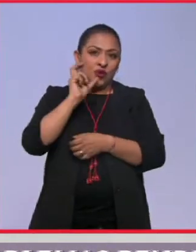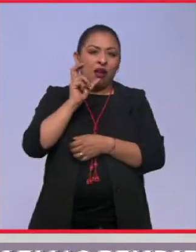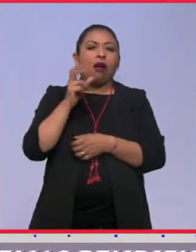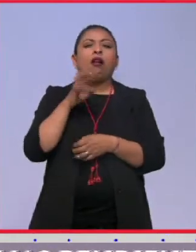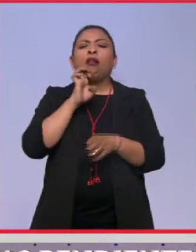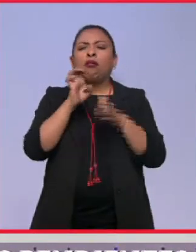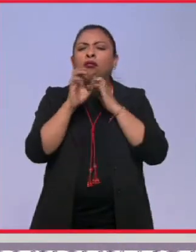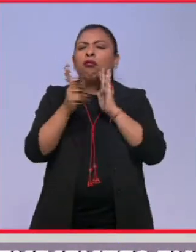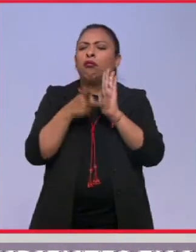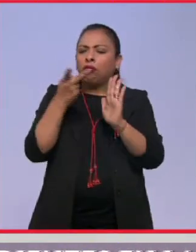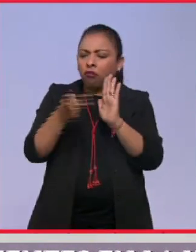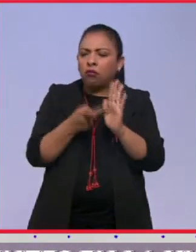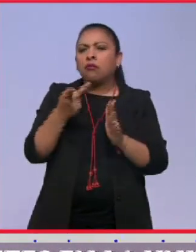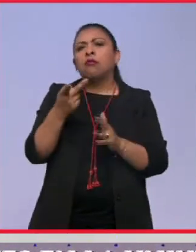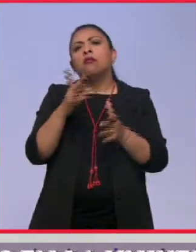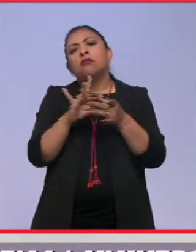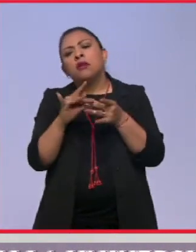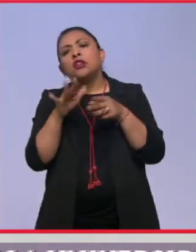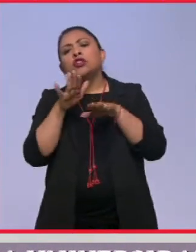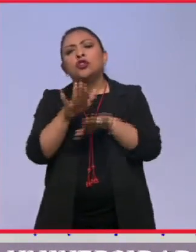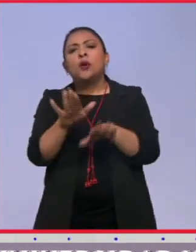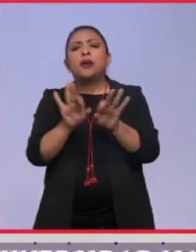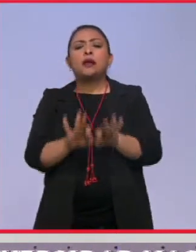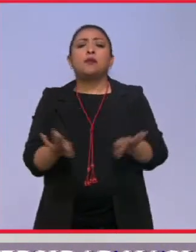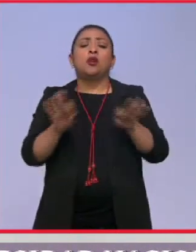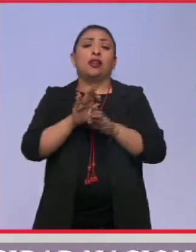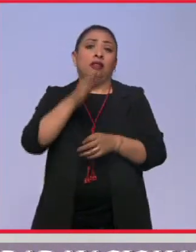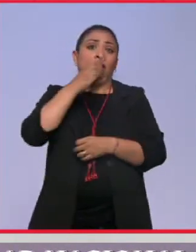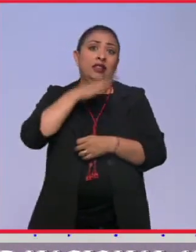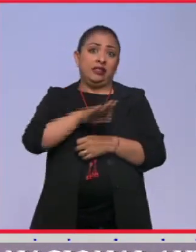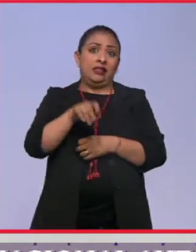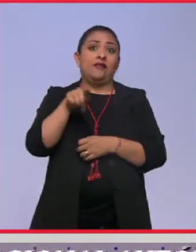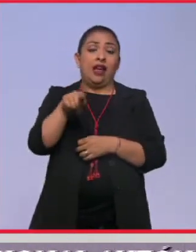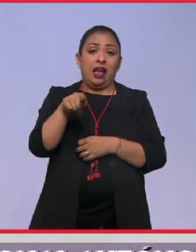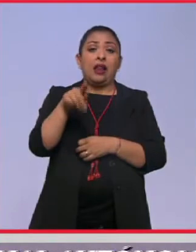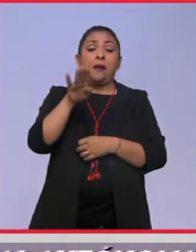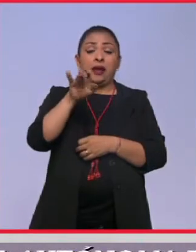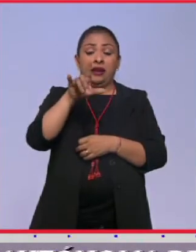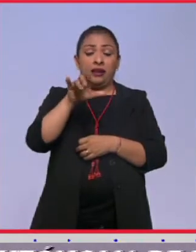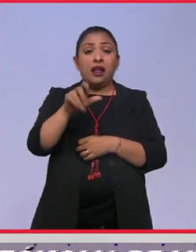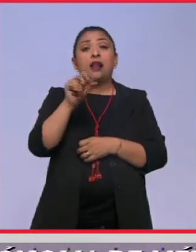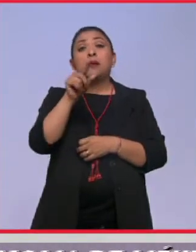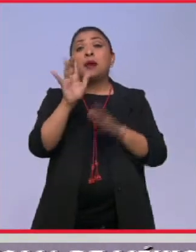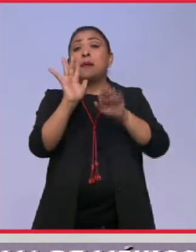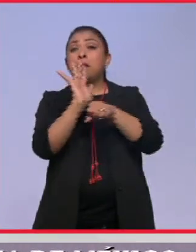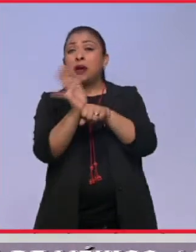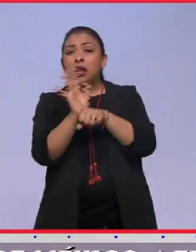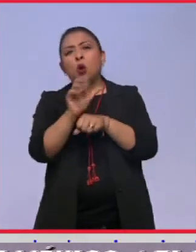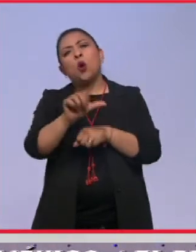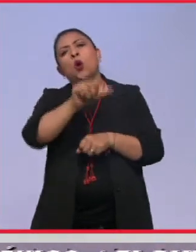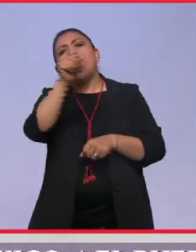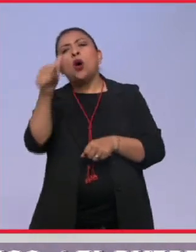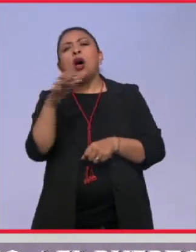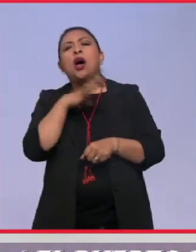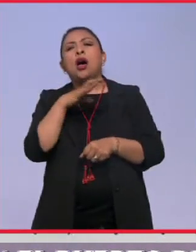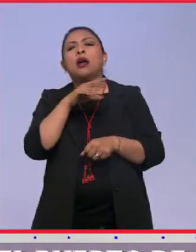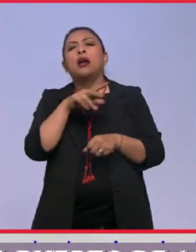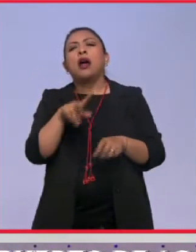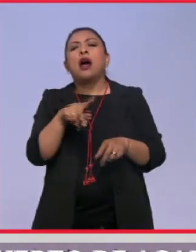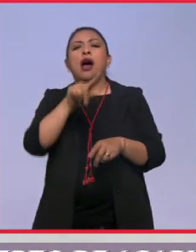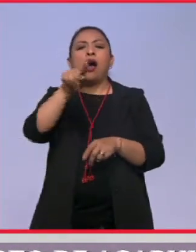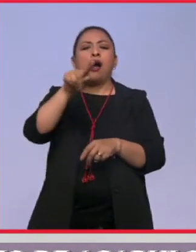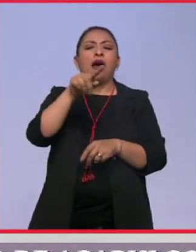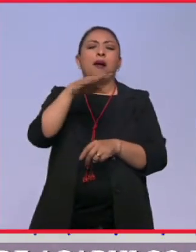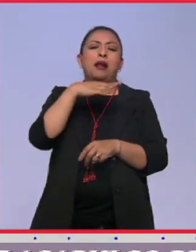par de veces, ¿no? Y nos ha hablado de la magnitud de un festival como este. No solamente estas películas, también hay otras que van al mercado de Berlín